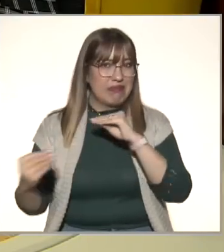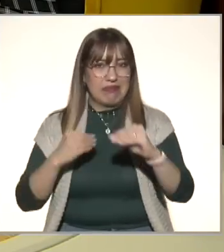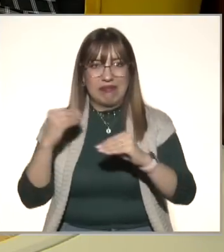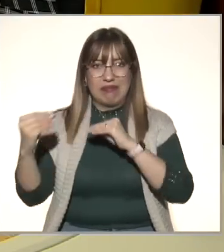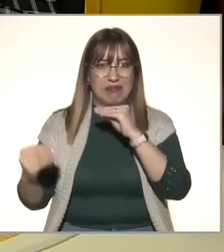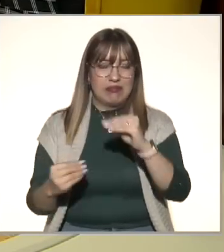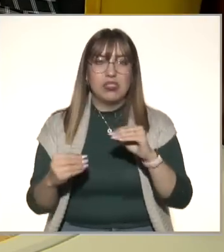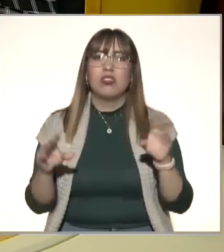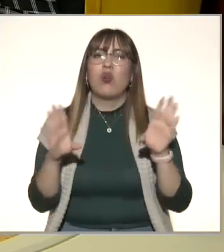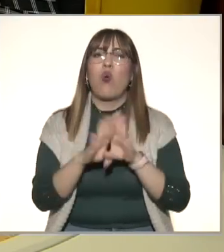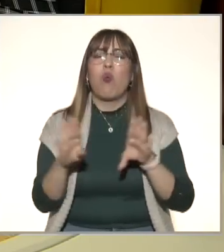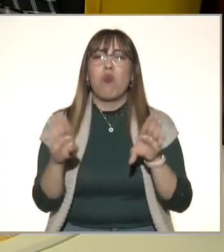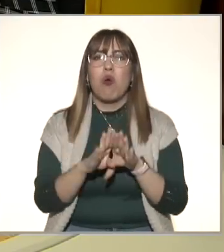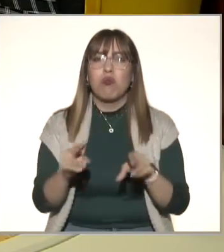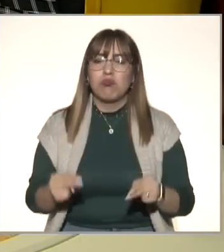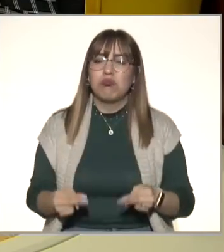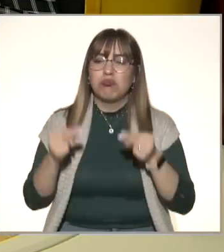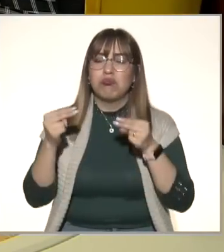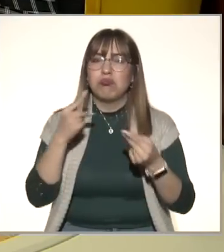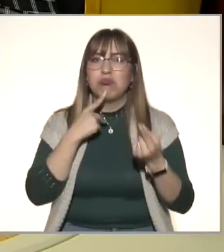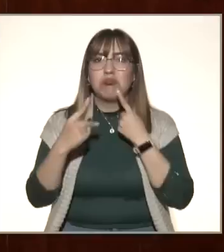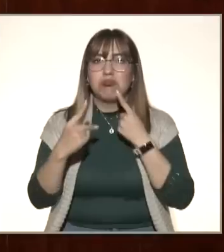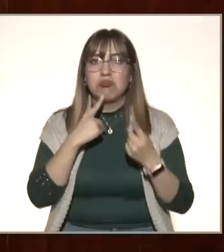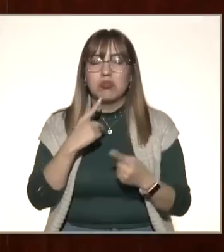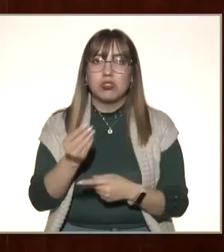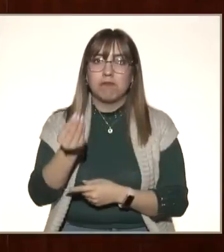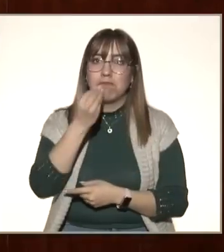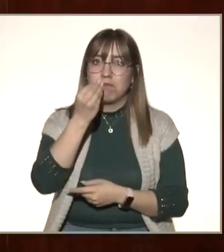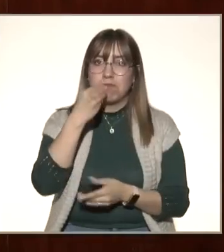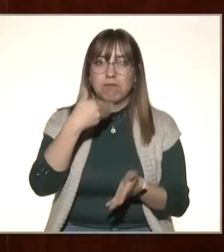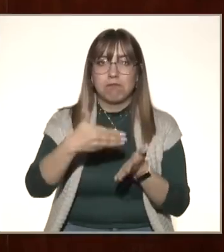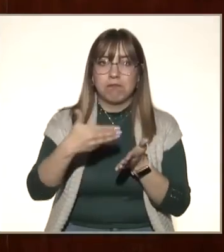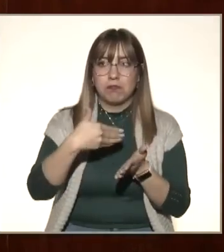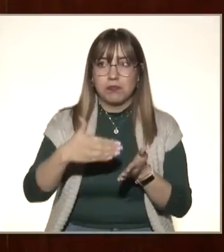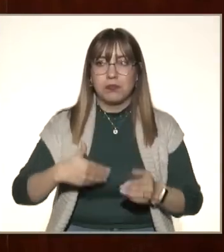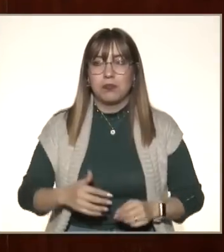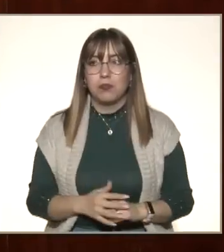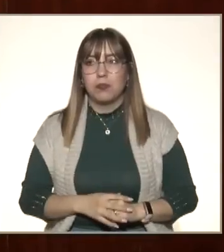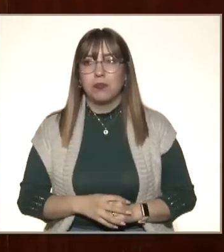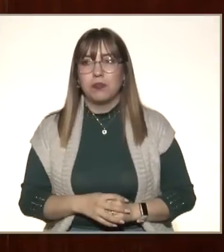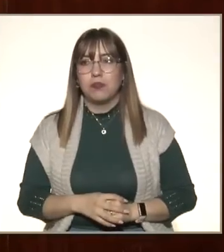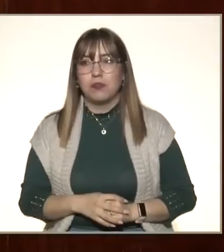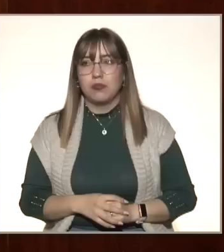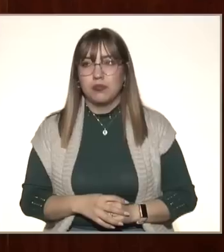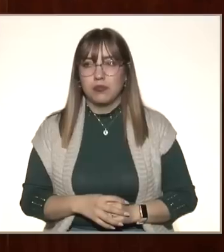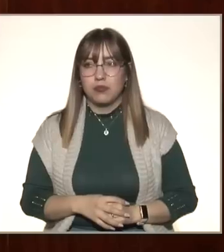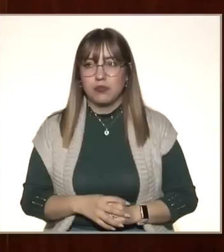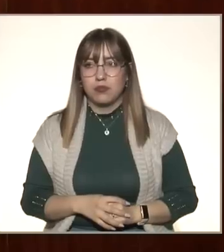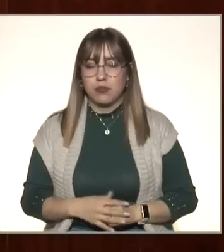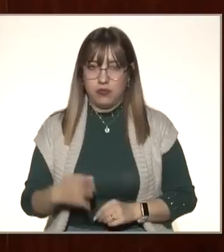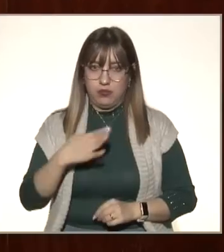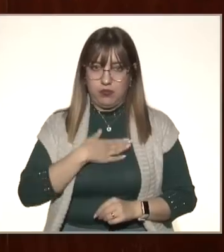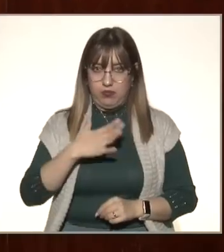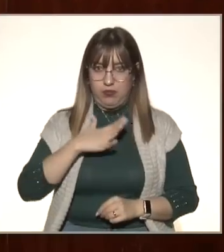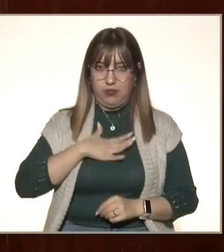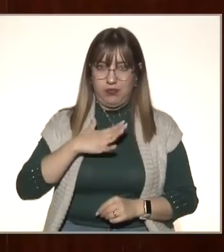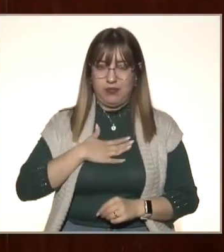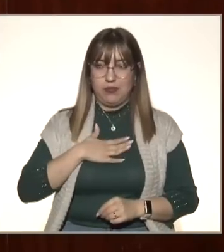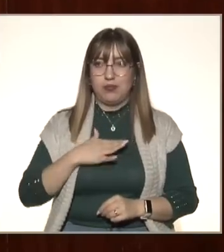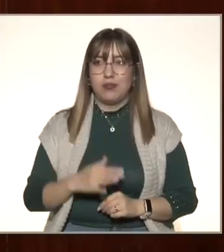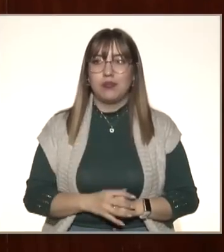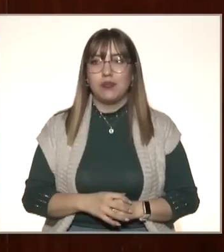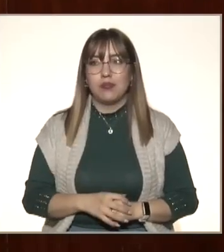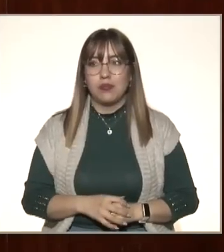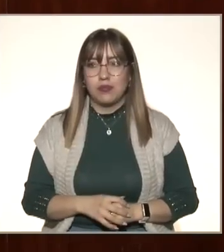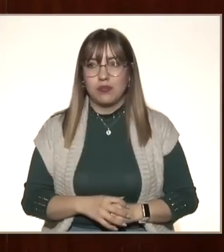negociar sobre cuál va a ser el menú navideño? Bueno, no sé. En mi caso particular, cuando